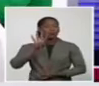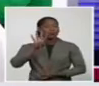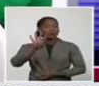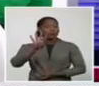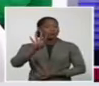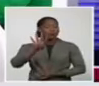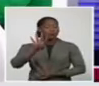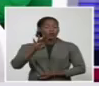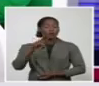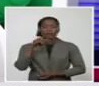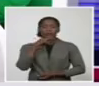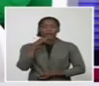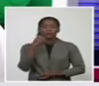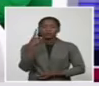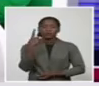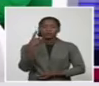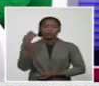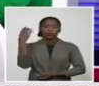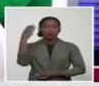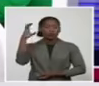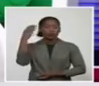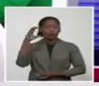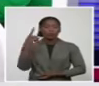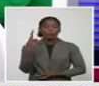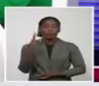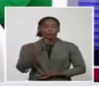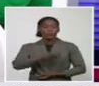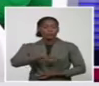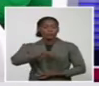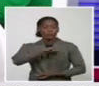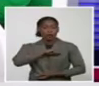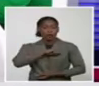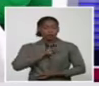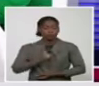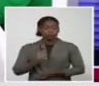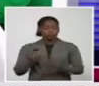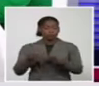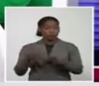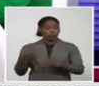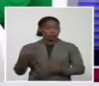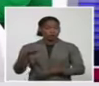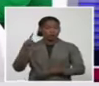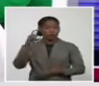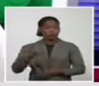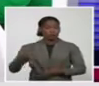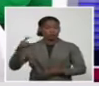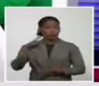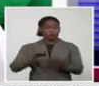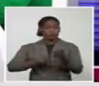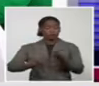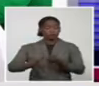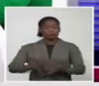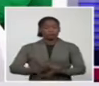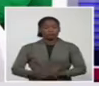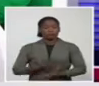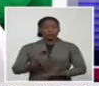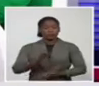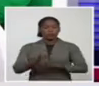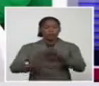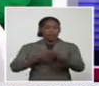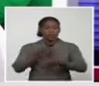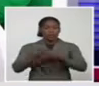Colombia y 1 de España. Y estos son los casos importados que se diagnosticaron